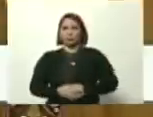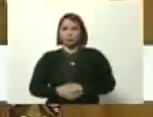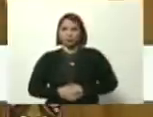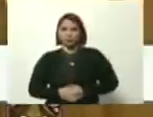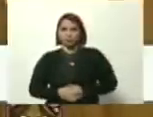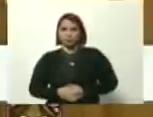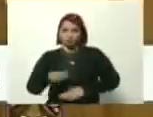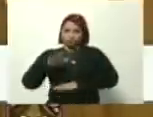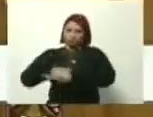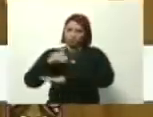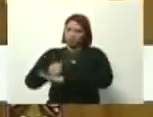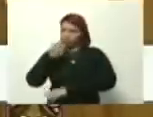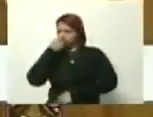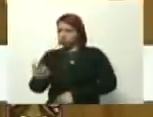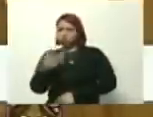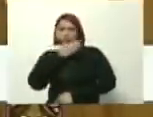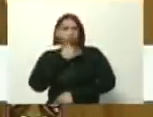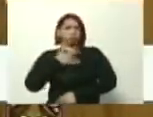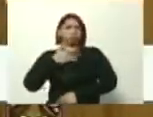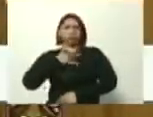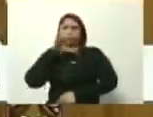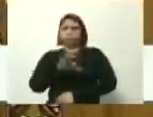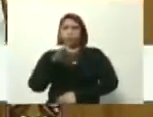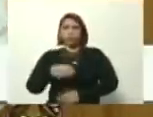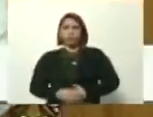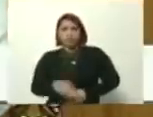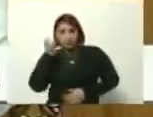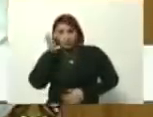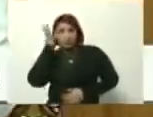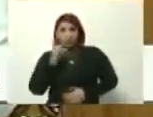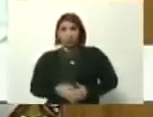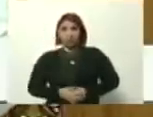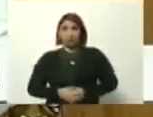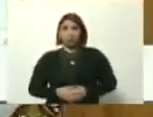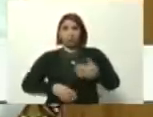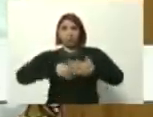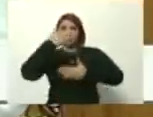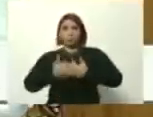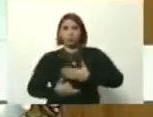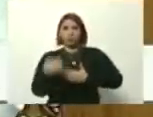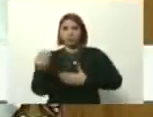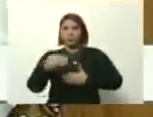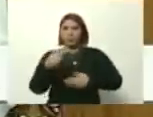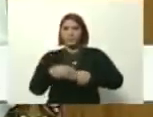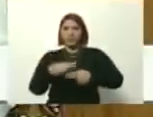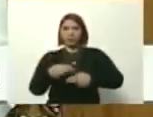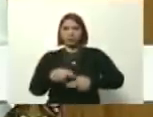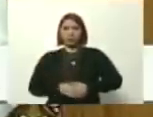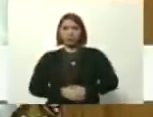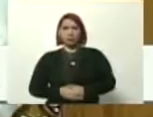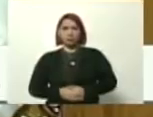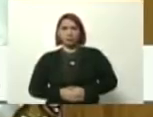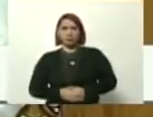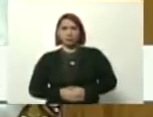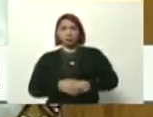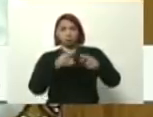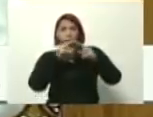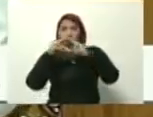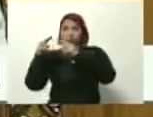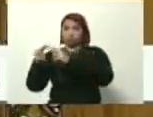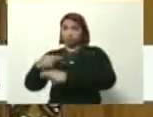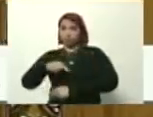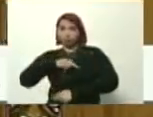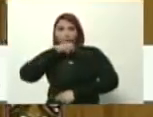por fuerzas apátridas, de donde surgió el proyecto más peligroso que ha conocido nuestra